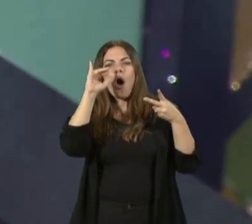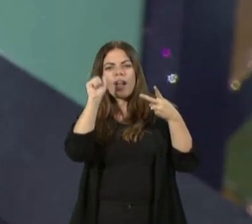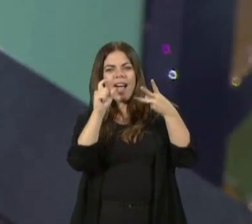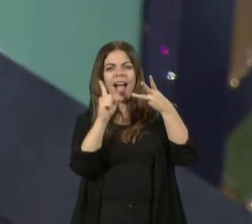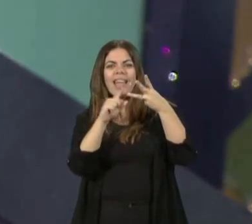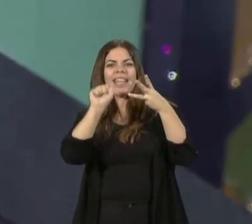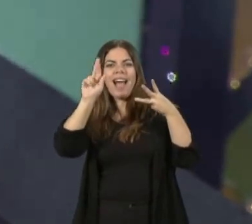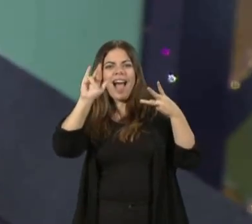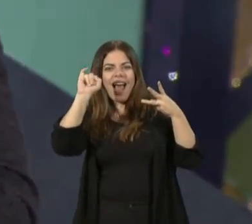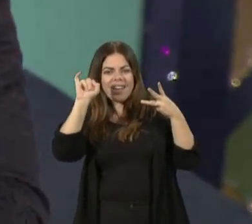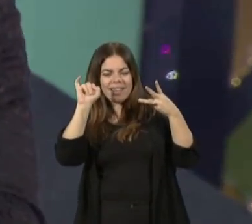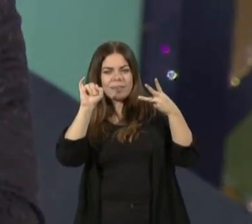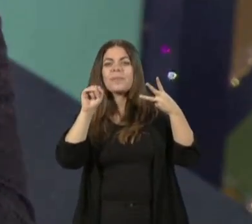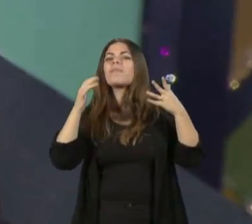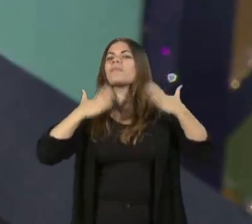con la fantasía.